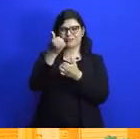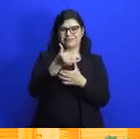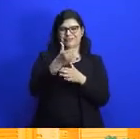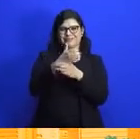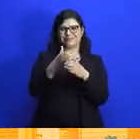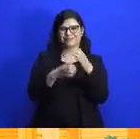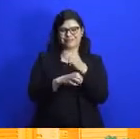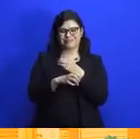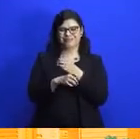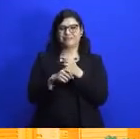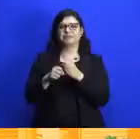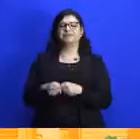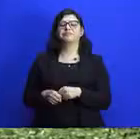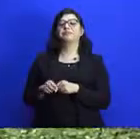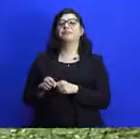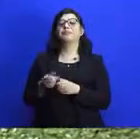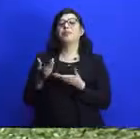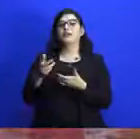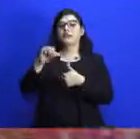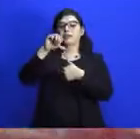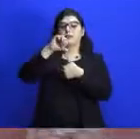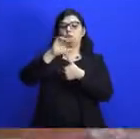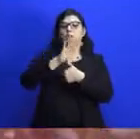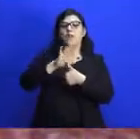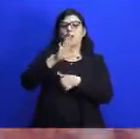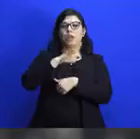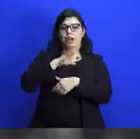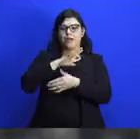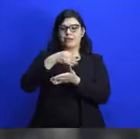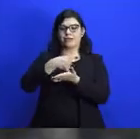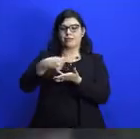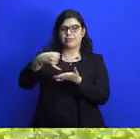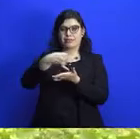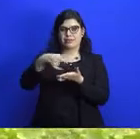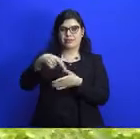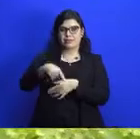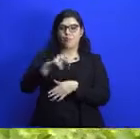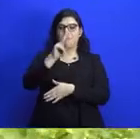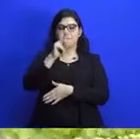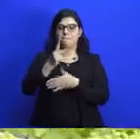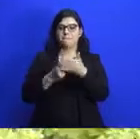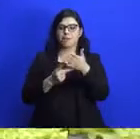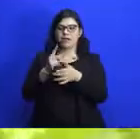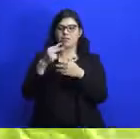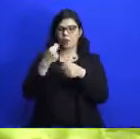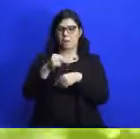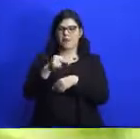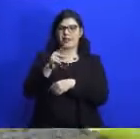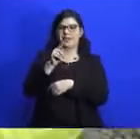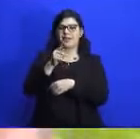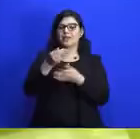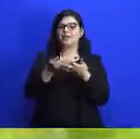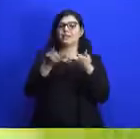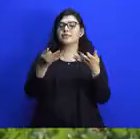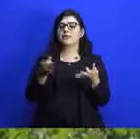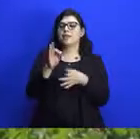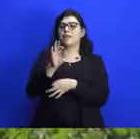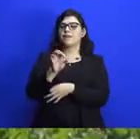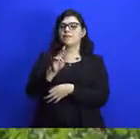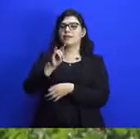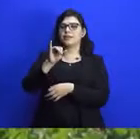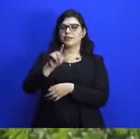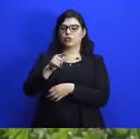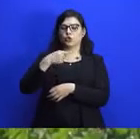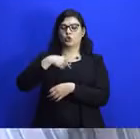de alto impacto que tenemos en Centroamérica, Tierra Fértil. Este es un programa a través del cual buscamos apoyar a los pequeños y